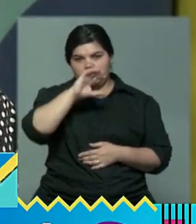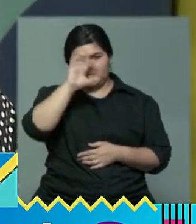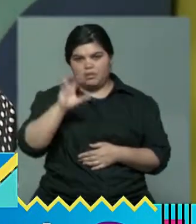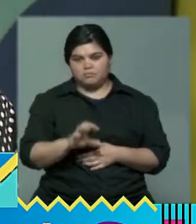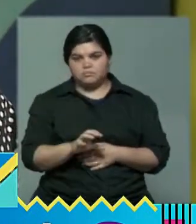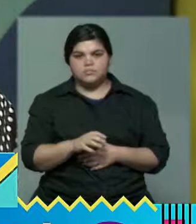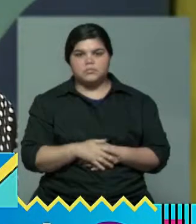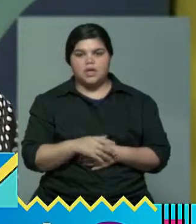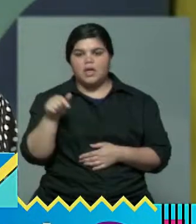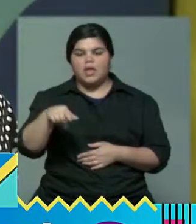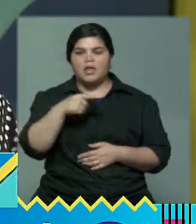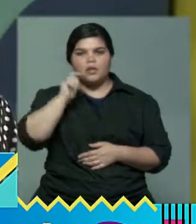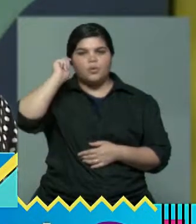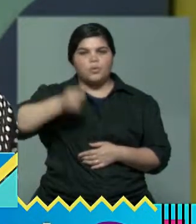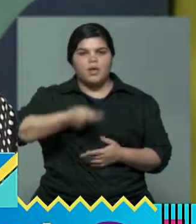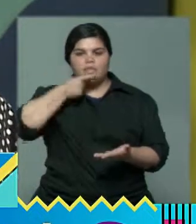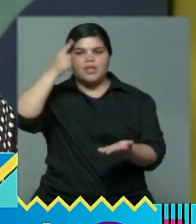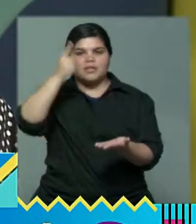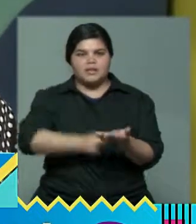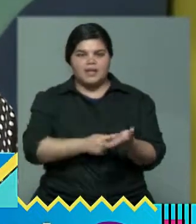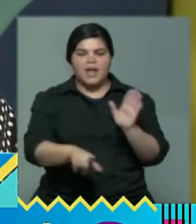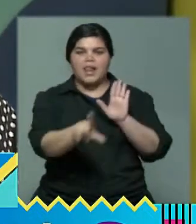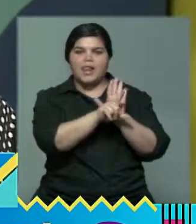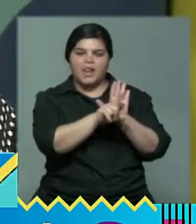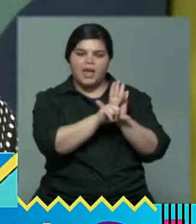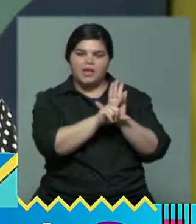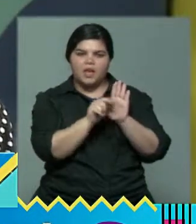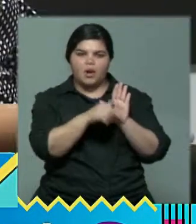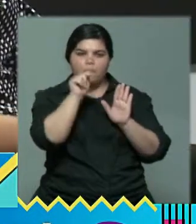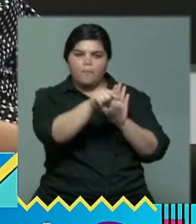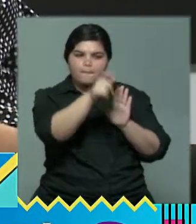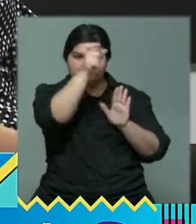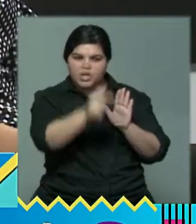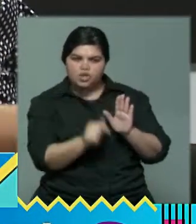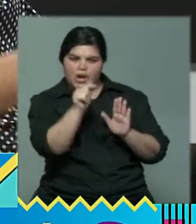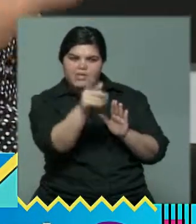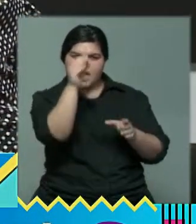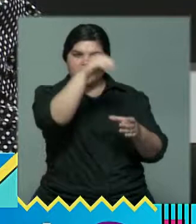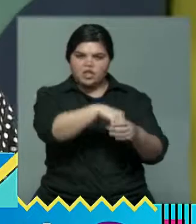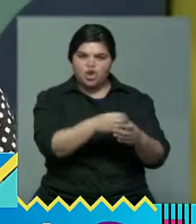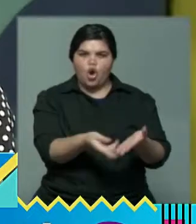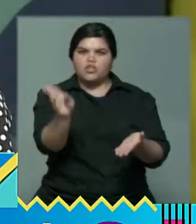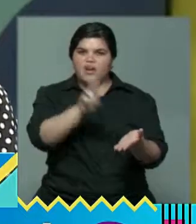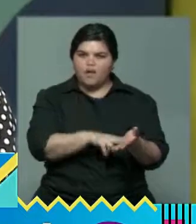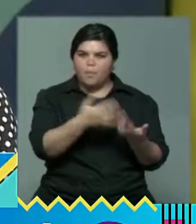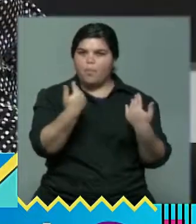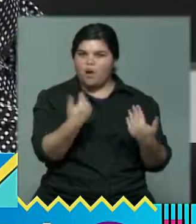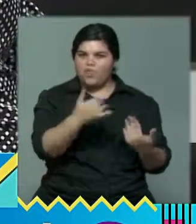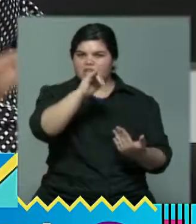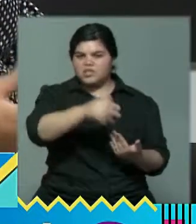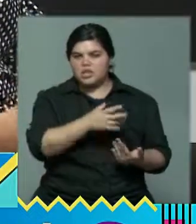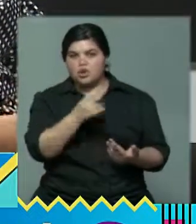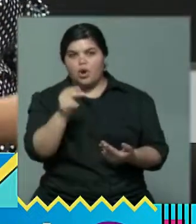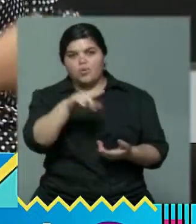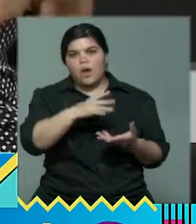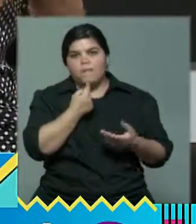decide lo que la ley denomina si existe en esa persona un pronóstico de reinserción social favorable. Y ese es eso, es un